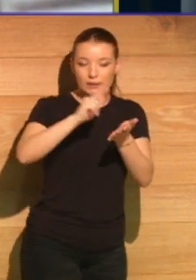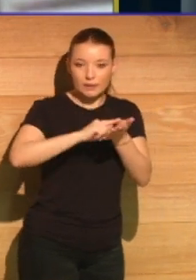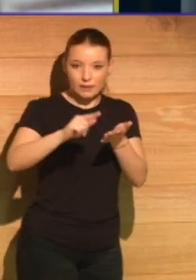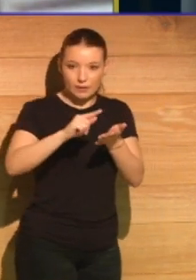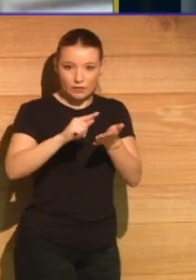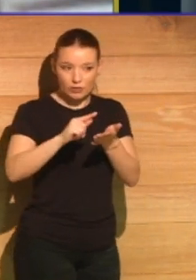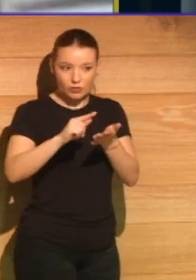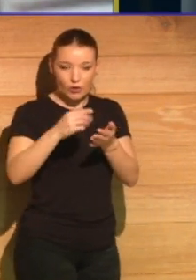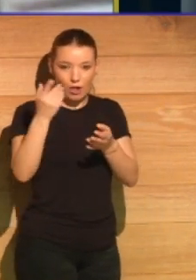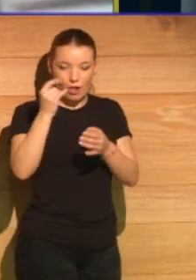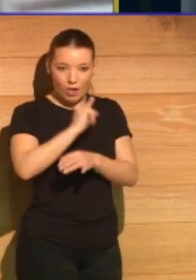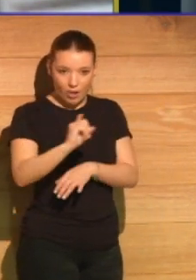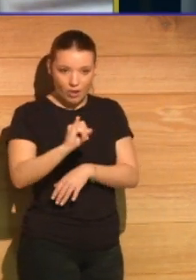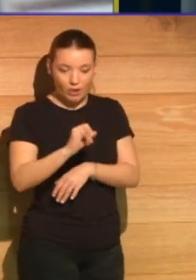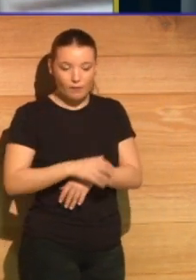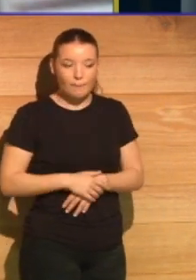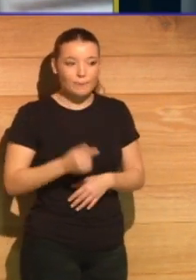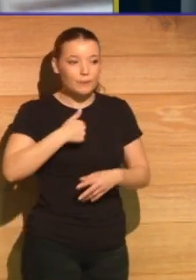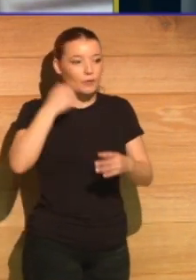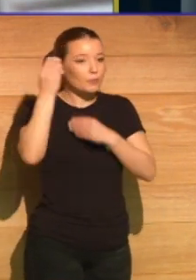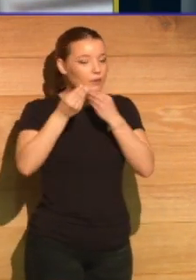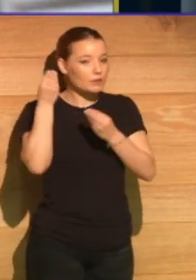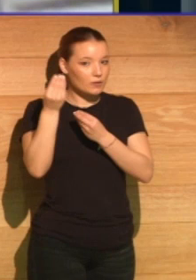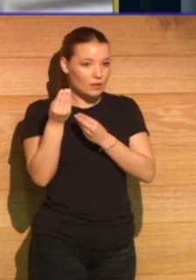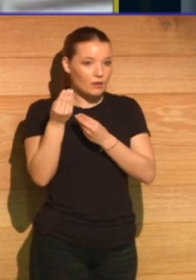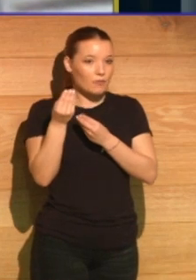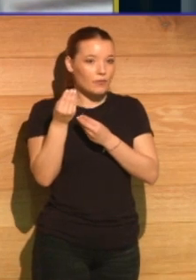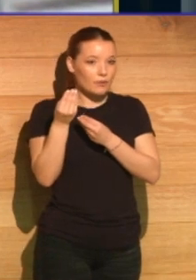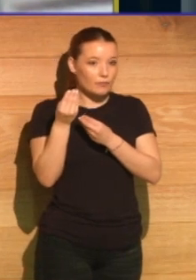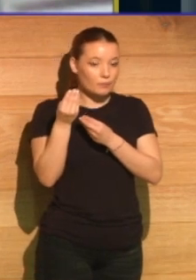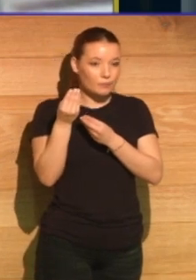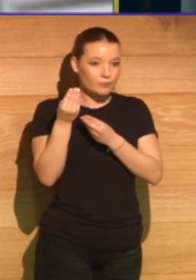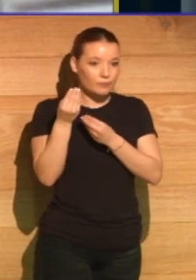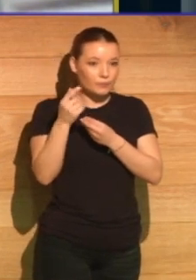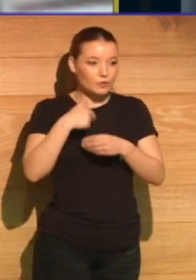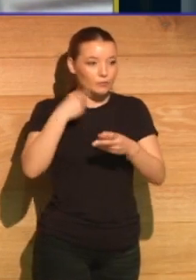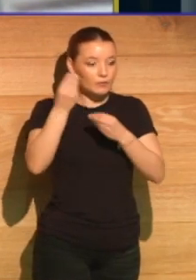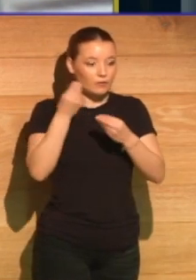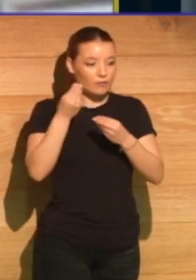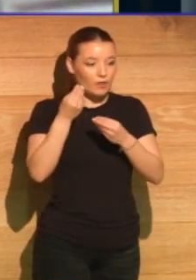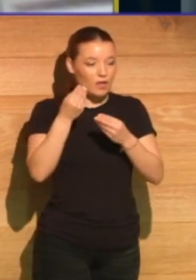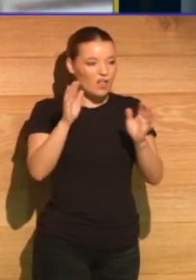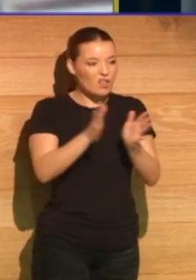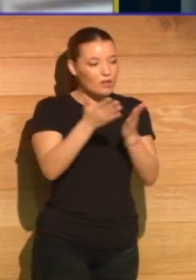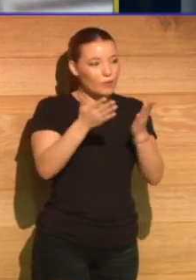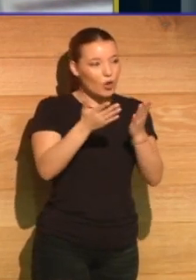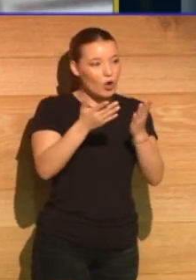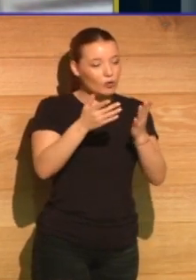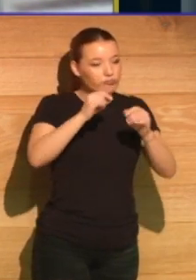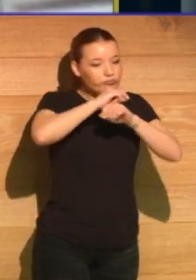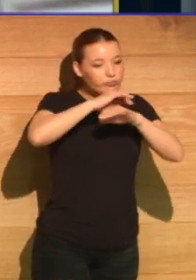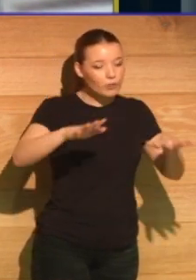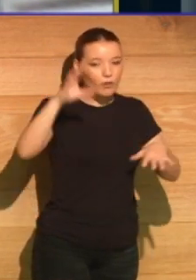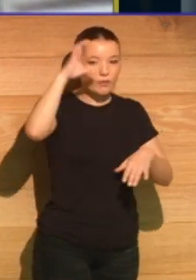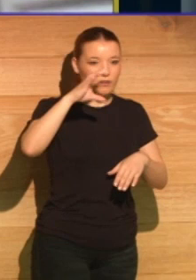¿no? Y pensaba que, pues castaña, ¿no? En un libro que es de divulgación científica nos encontramos a